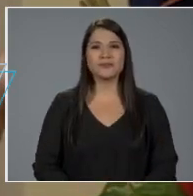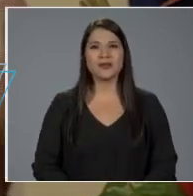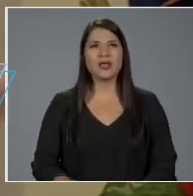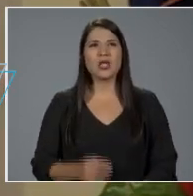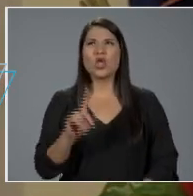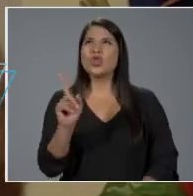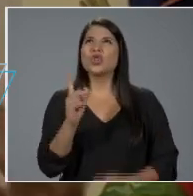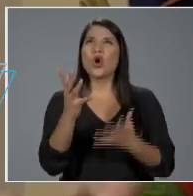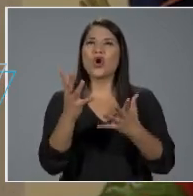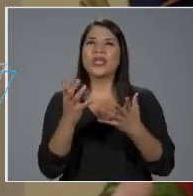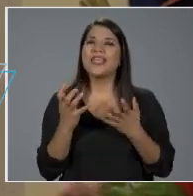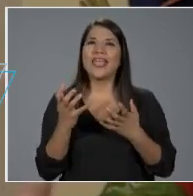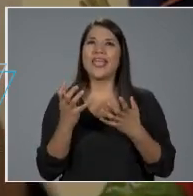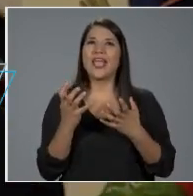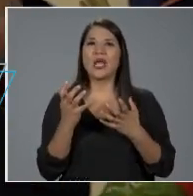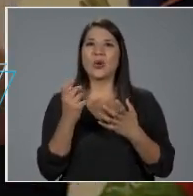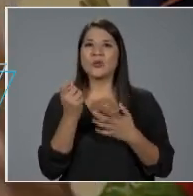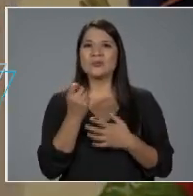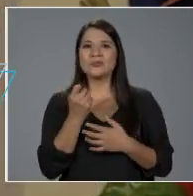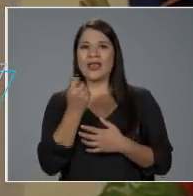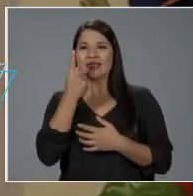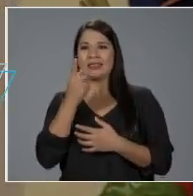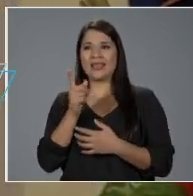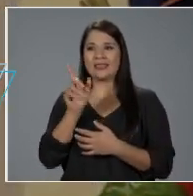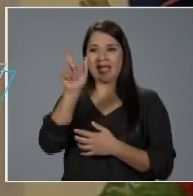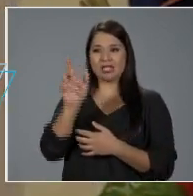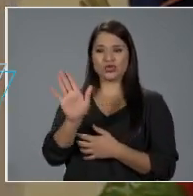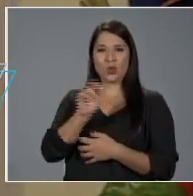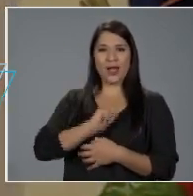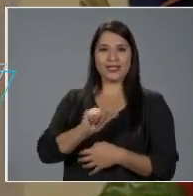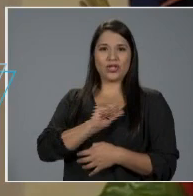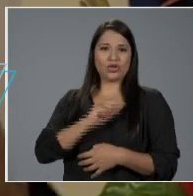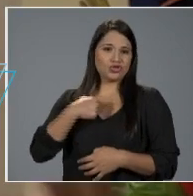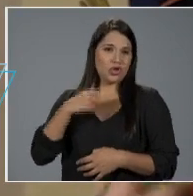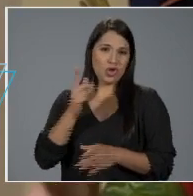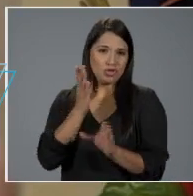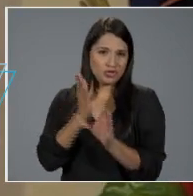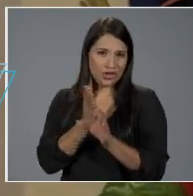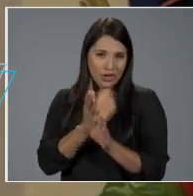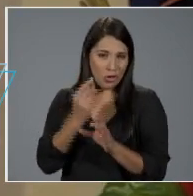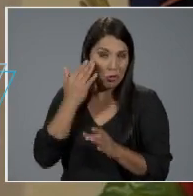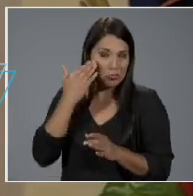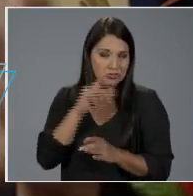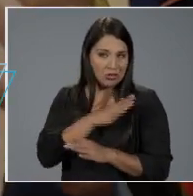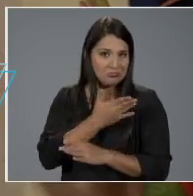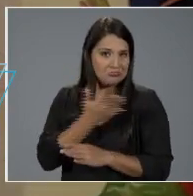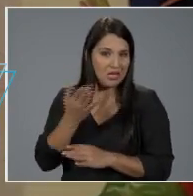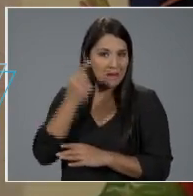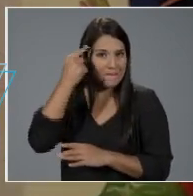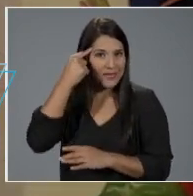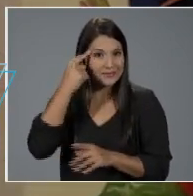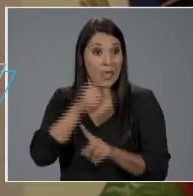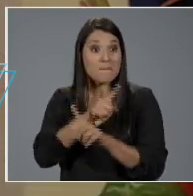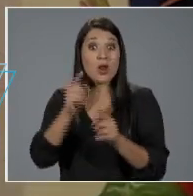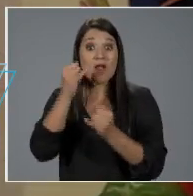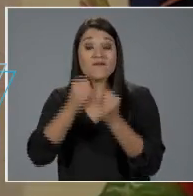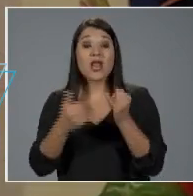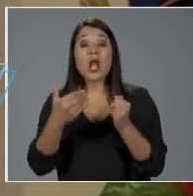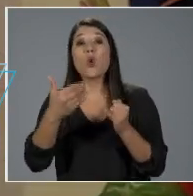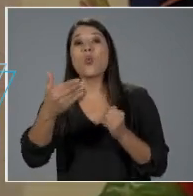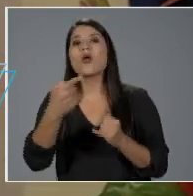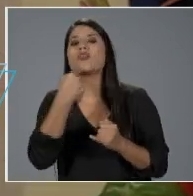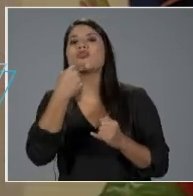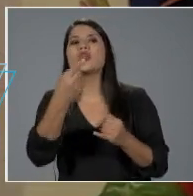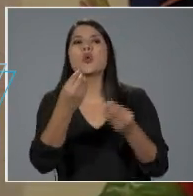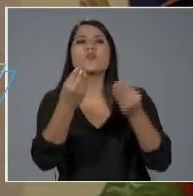No quiero interpretarlo porque ni soy psicólogo ni puedo meterme en su cabeza, pero al final, ya cuando él dijo muchas gracias,